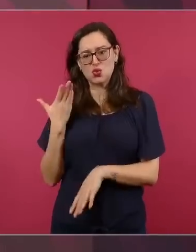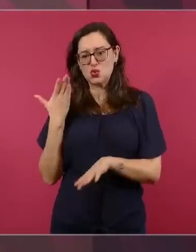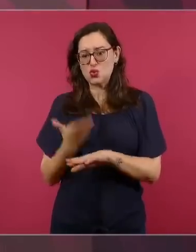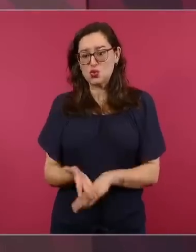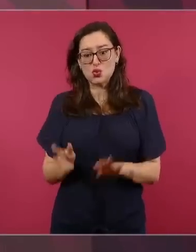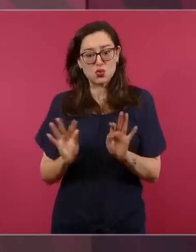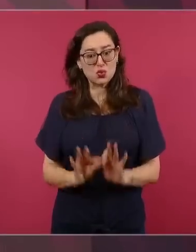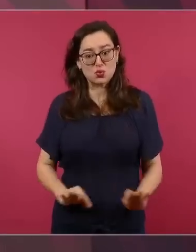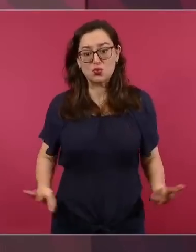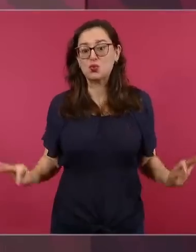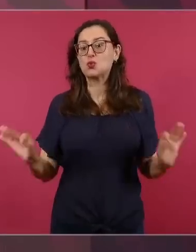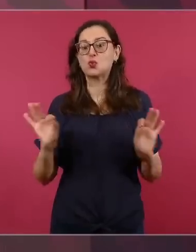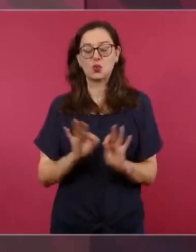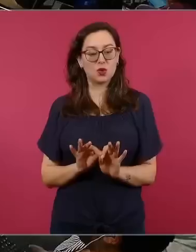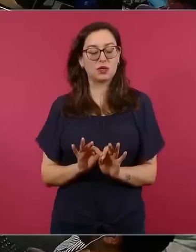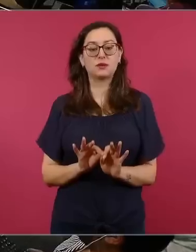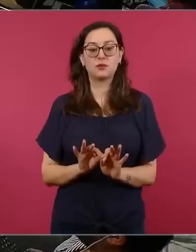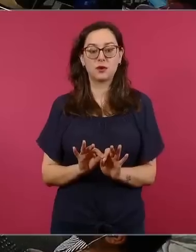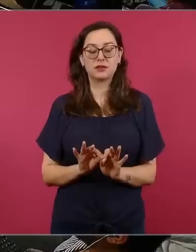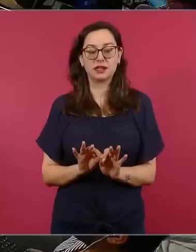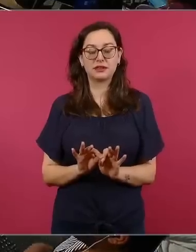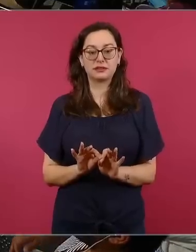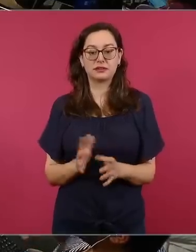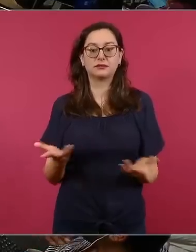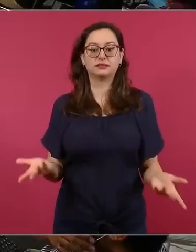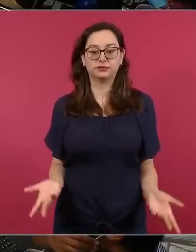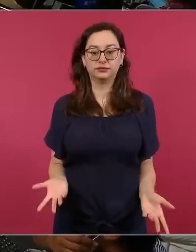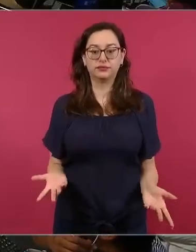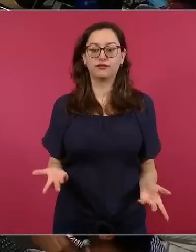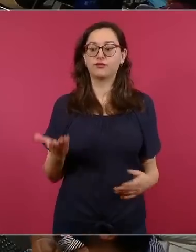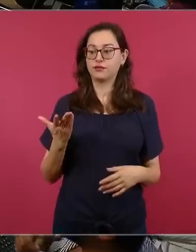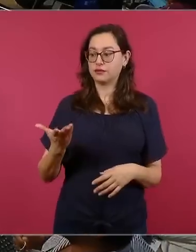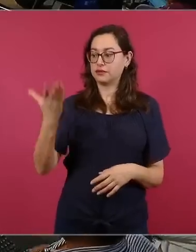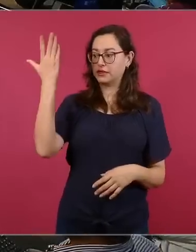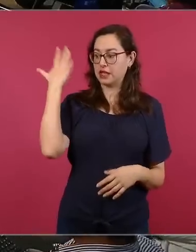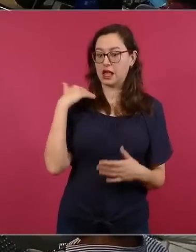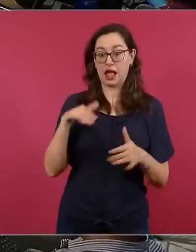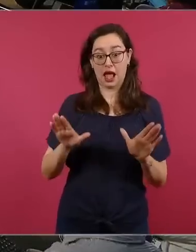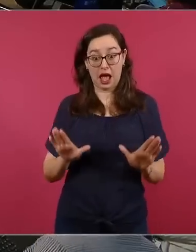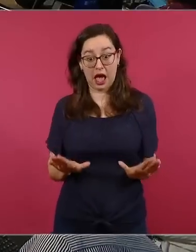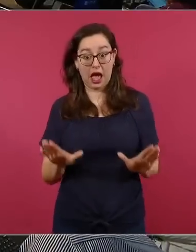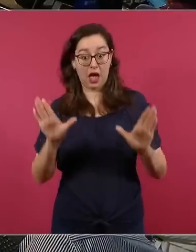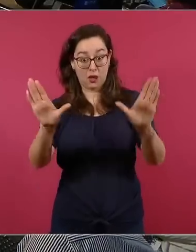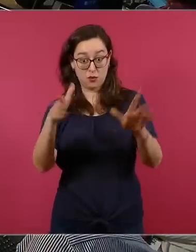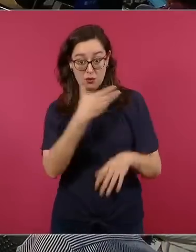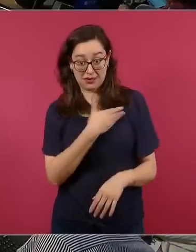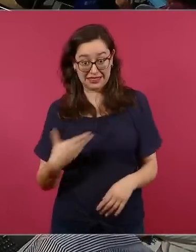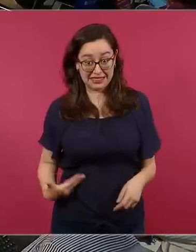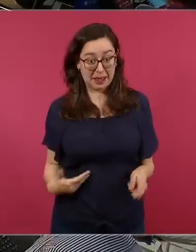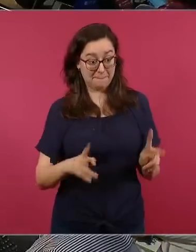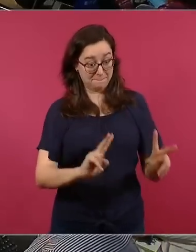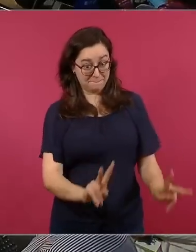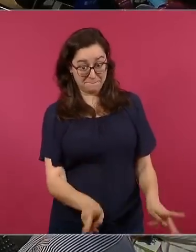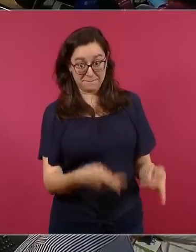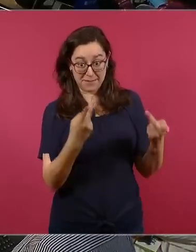porque es el dinero que se obtuvo por la venta del avión presidencial,